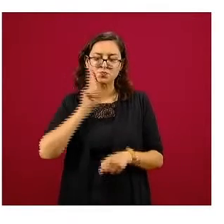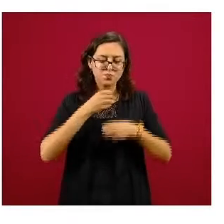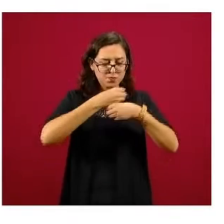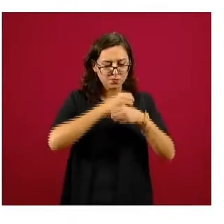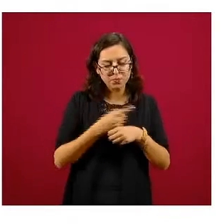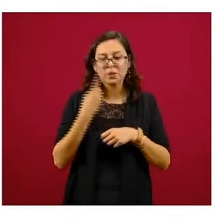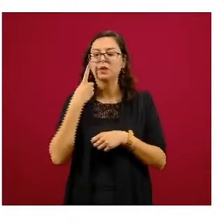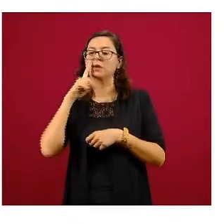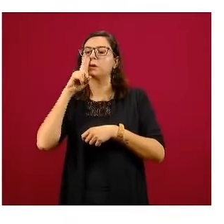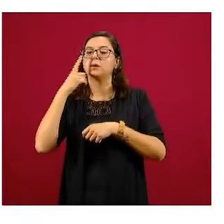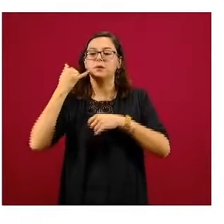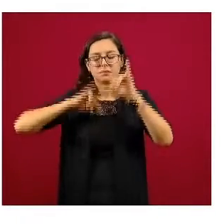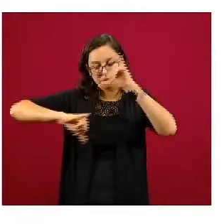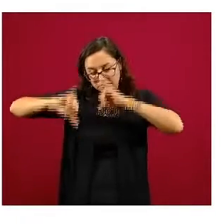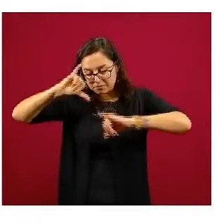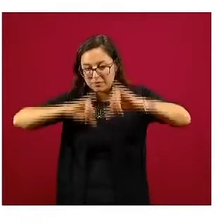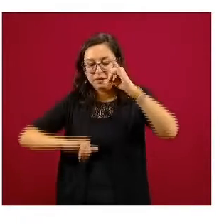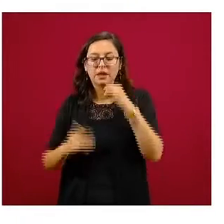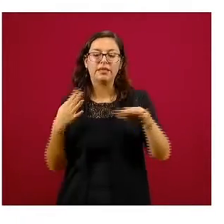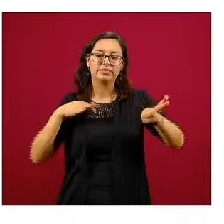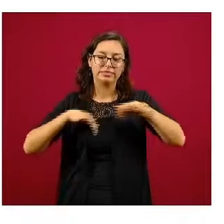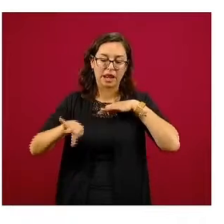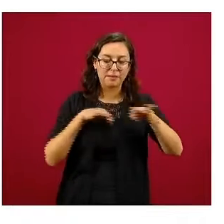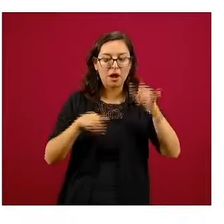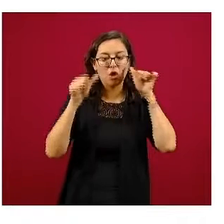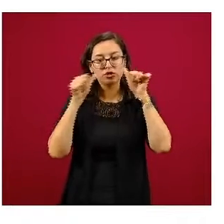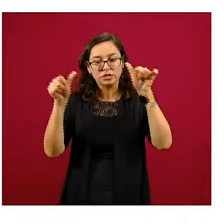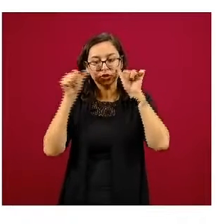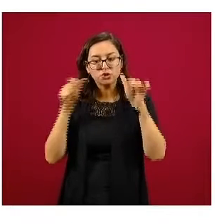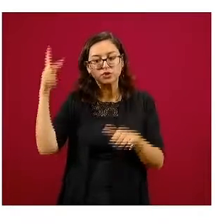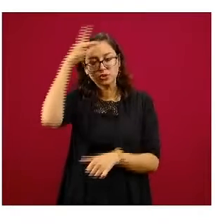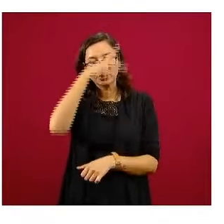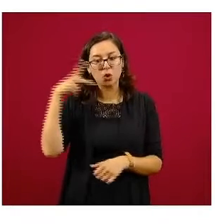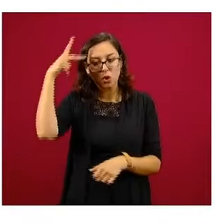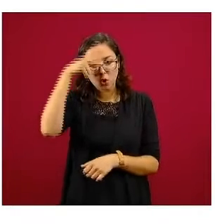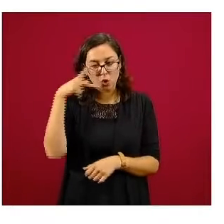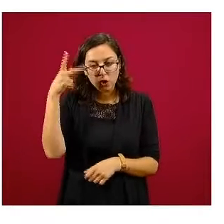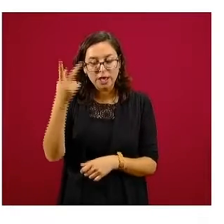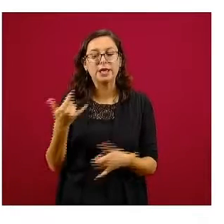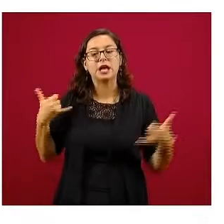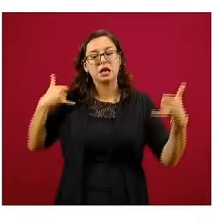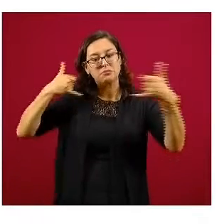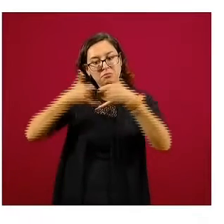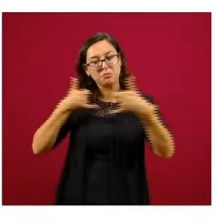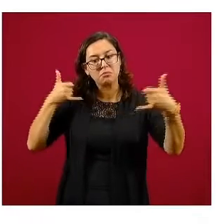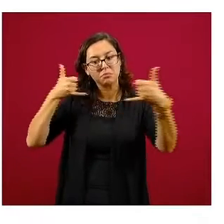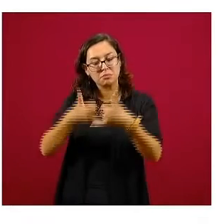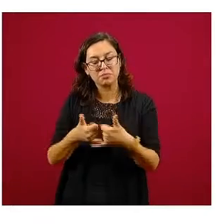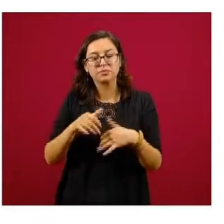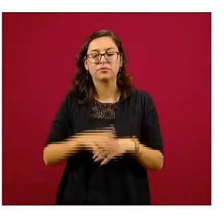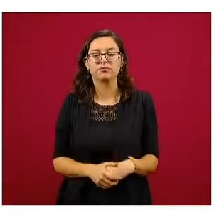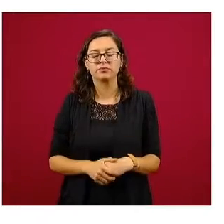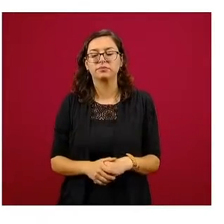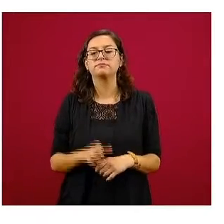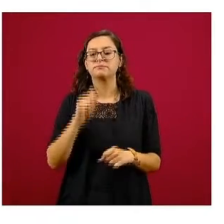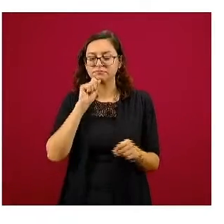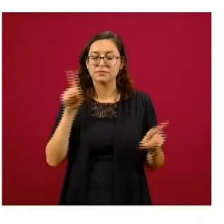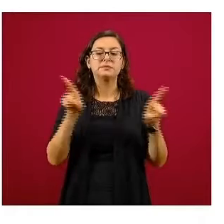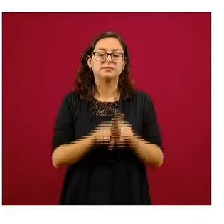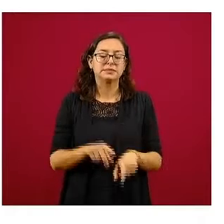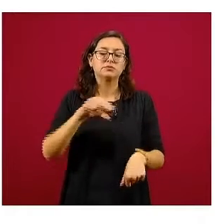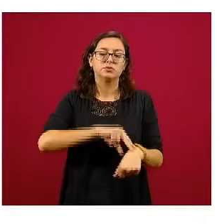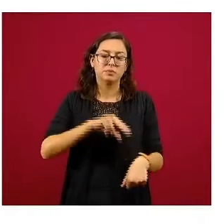Subsecretaría de Educación Superior, el primero, y de la Subsecretaría de Competitividad y Autosuficiencia